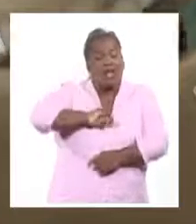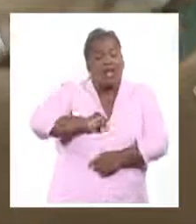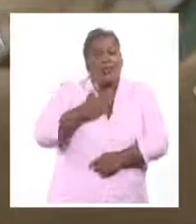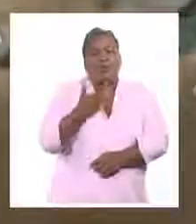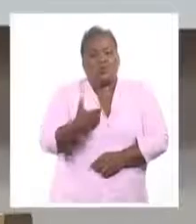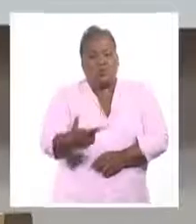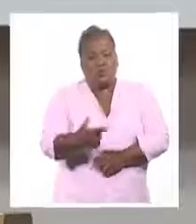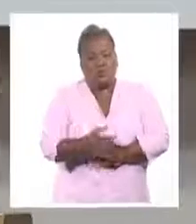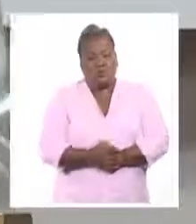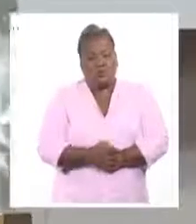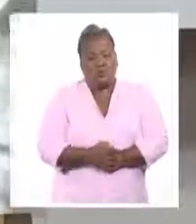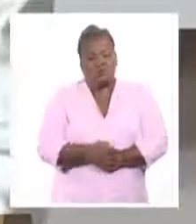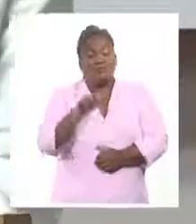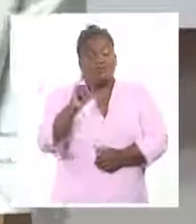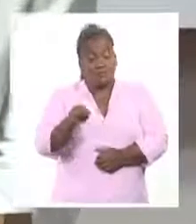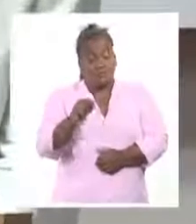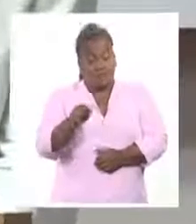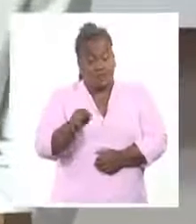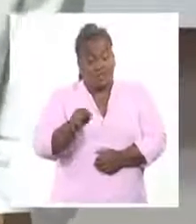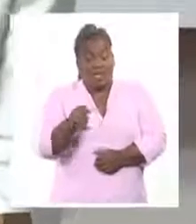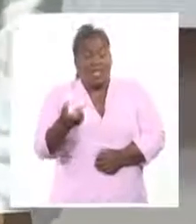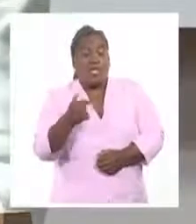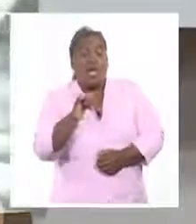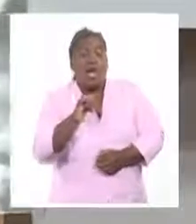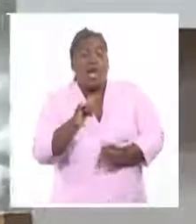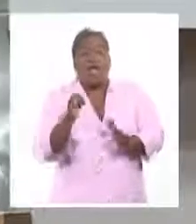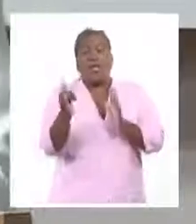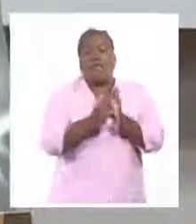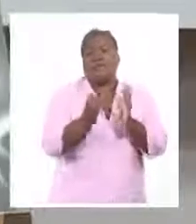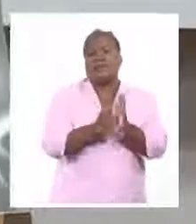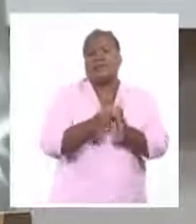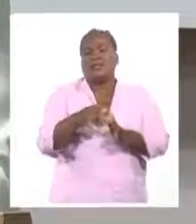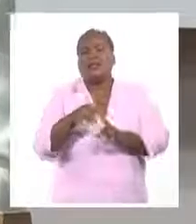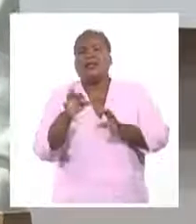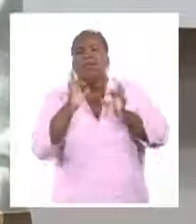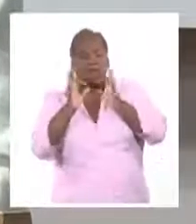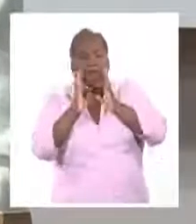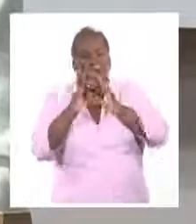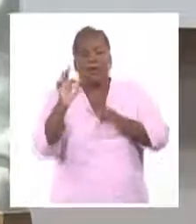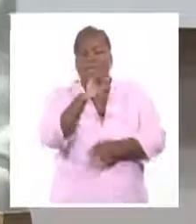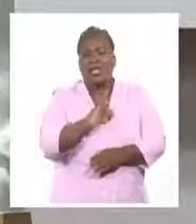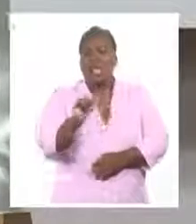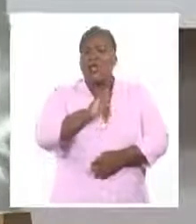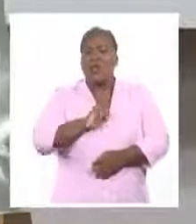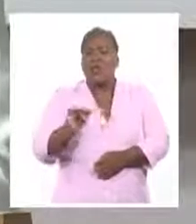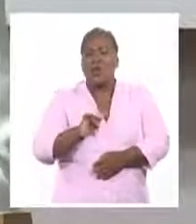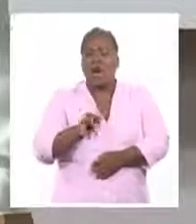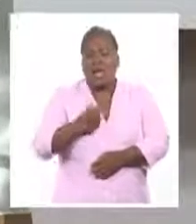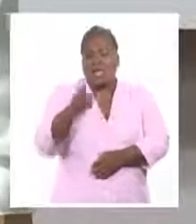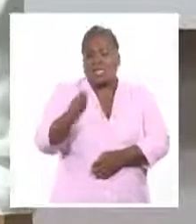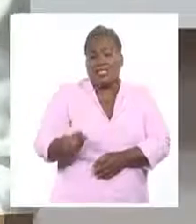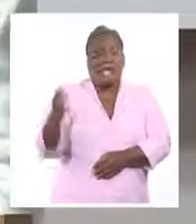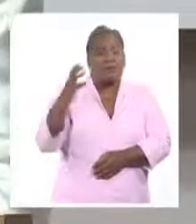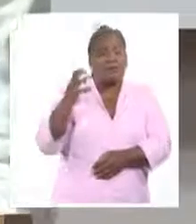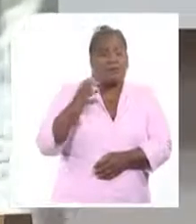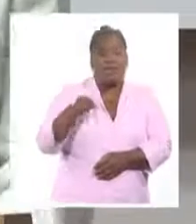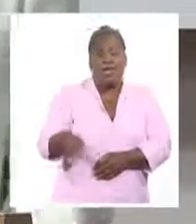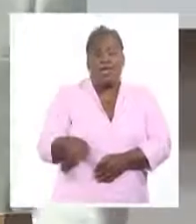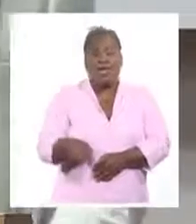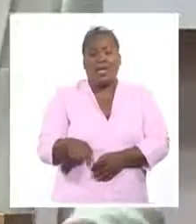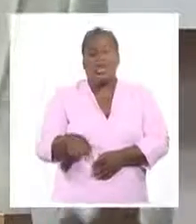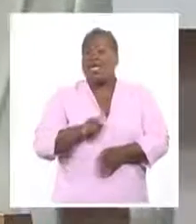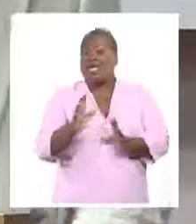Acosados, agredidos en las redes y en los escenarios, con la misma hazaña que se persigue en la economía y las finanzas del país, nuestros más